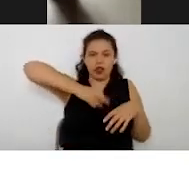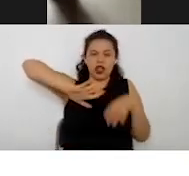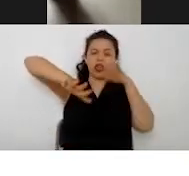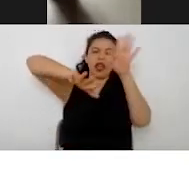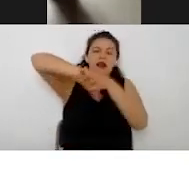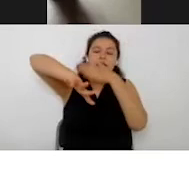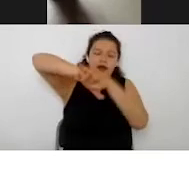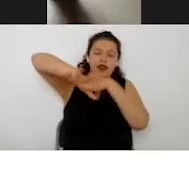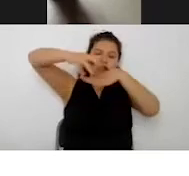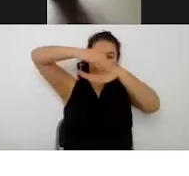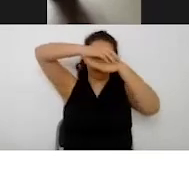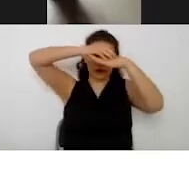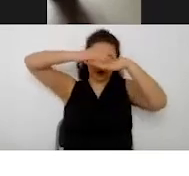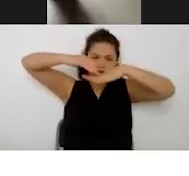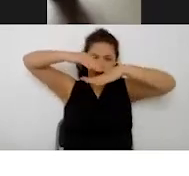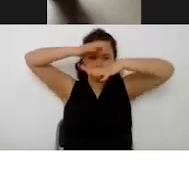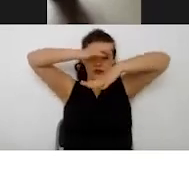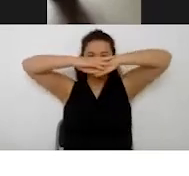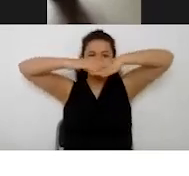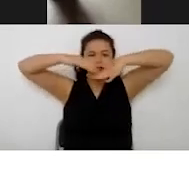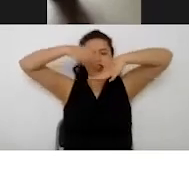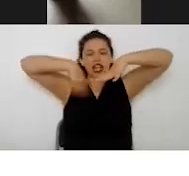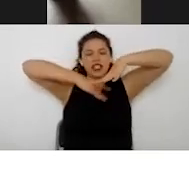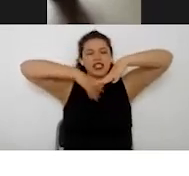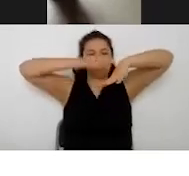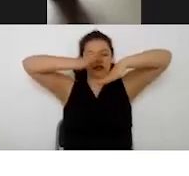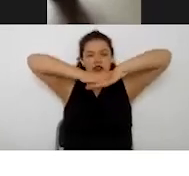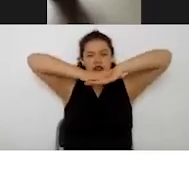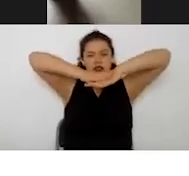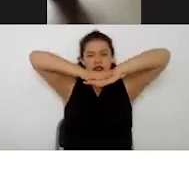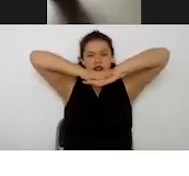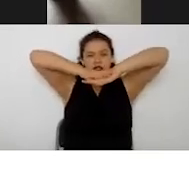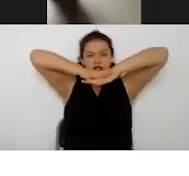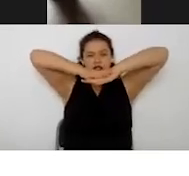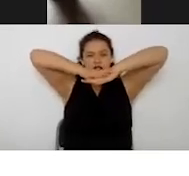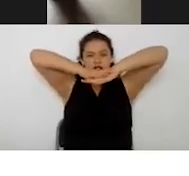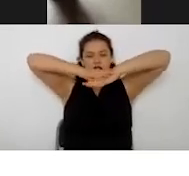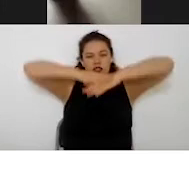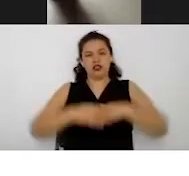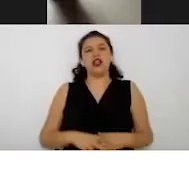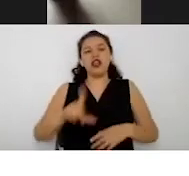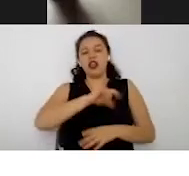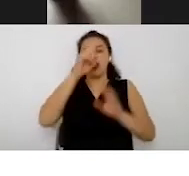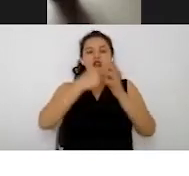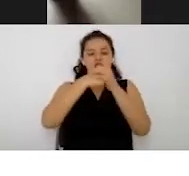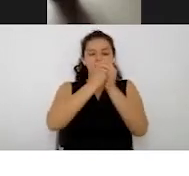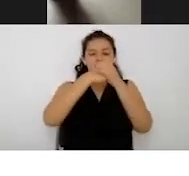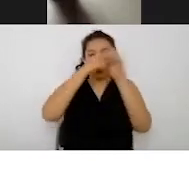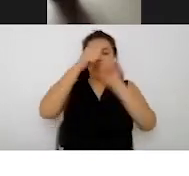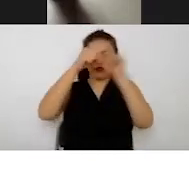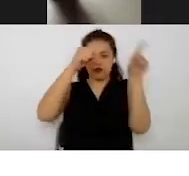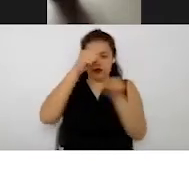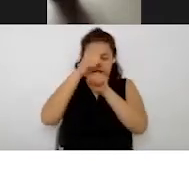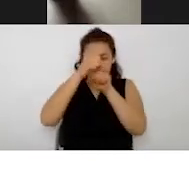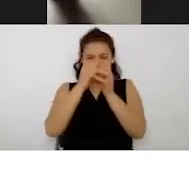pie. Ahí podríamos palpar. Por la rodilla. Y detrás de la rodilla, exactamente. Ahora